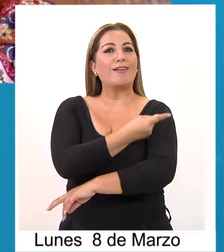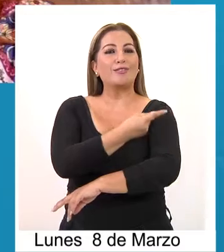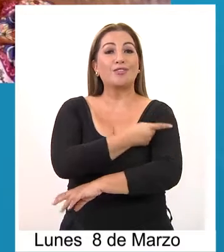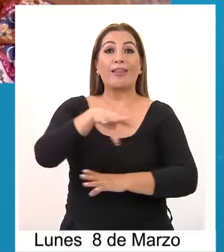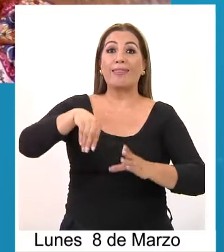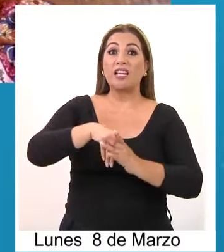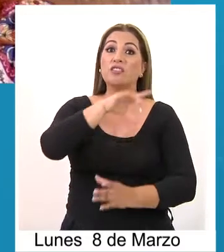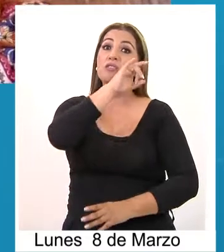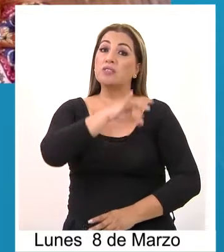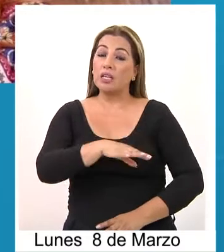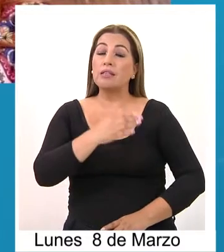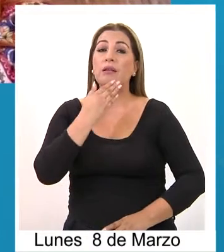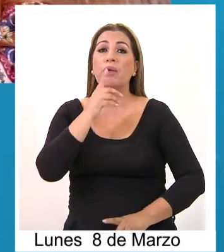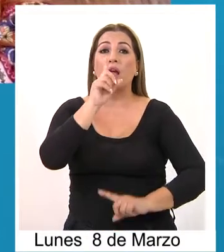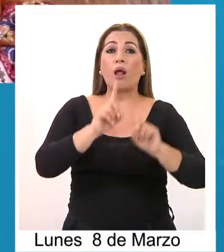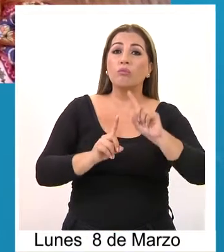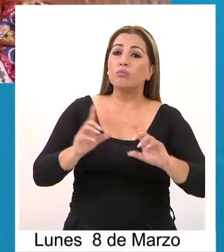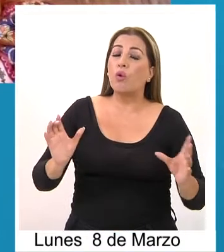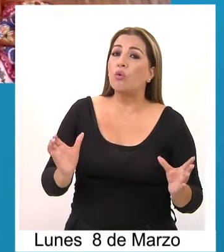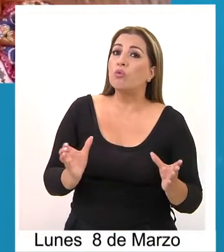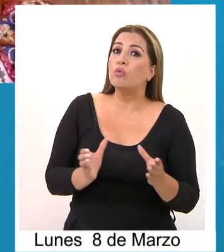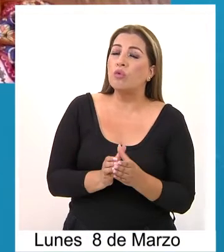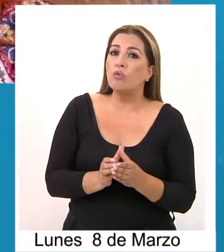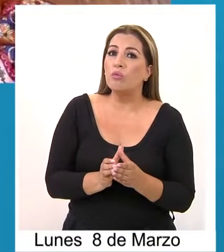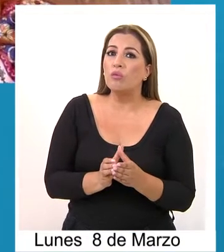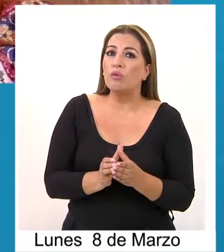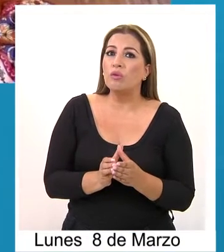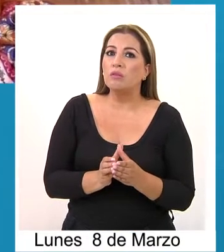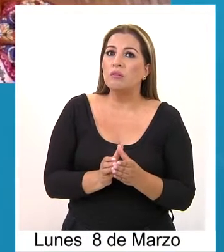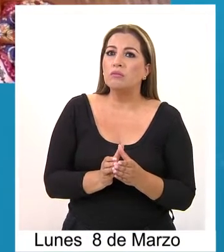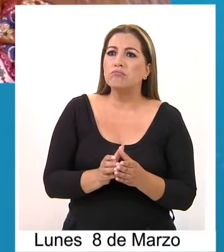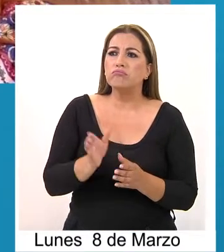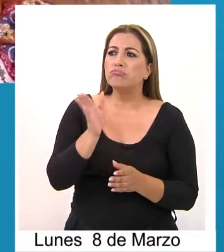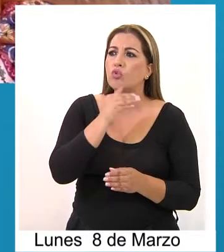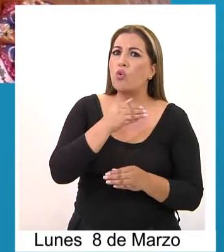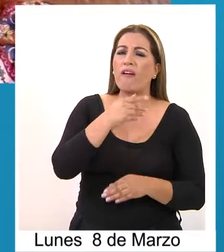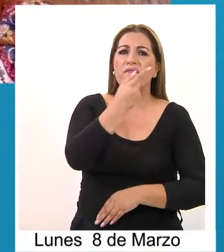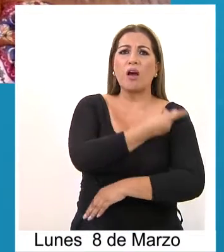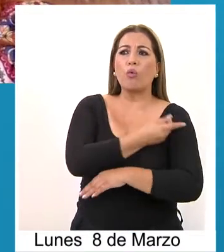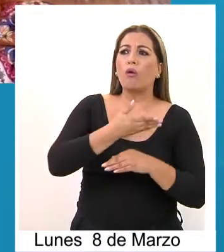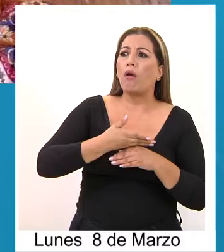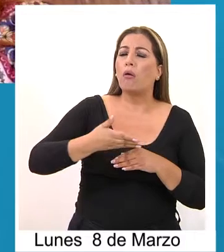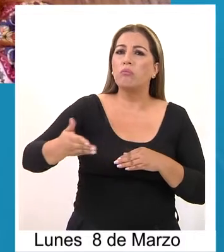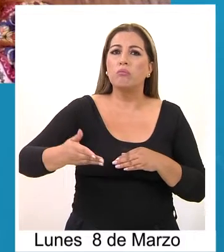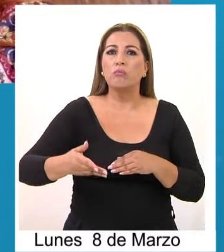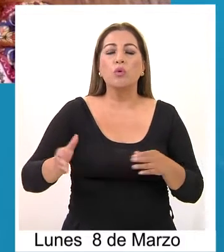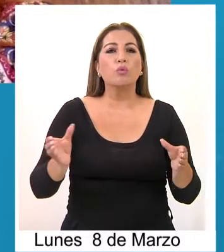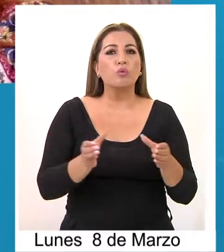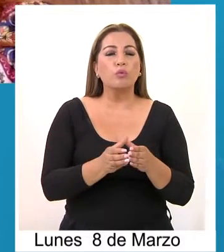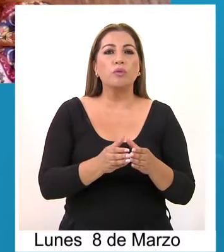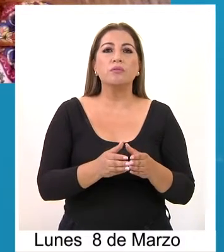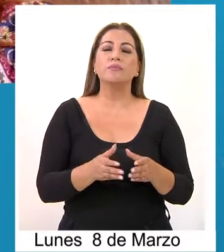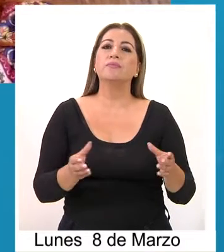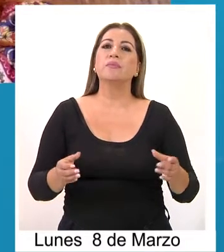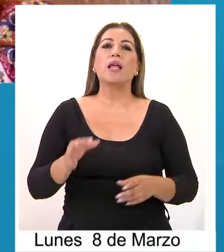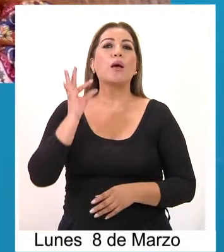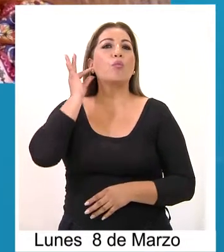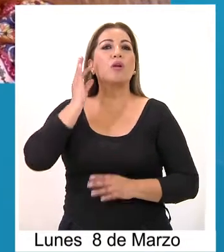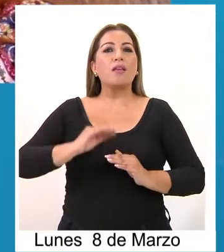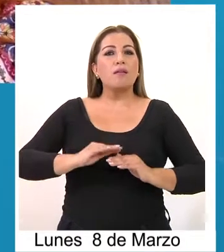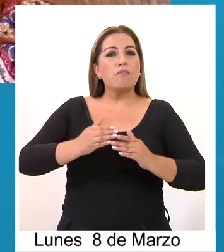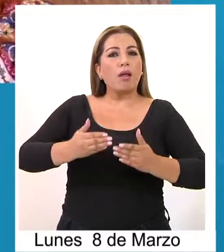vacunación en nuestro país, pero hay ciertos grupos que han quedado excluidos y uno de ellos, y muy importante, ¿cierto?, es el grupo de